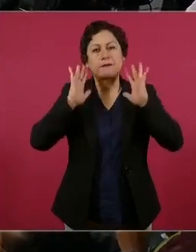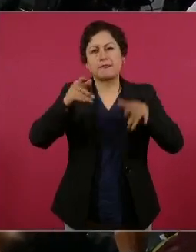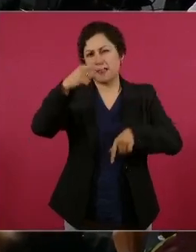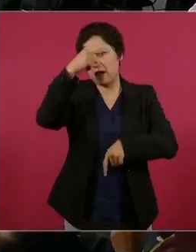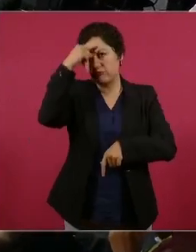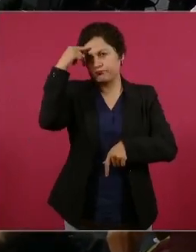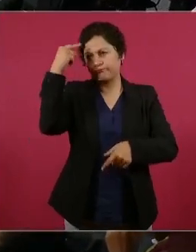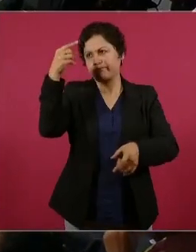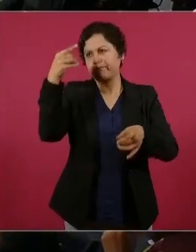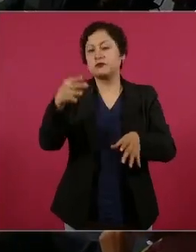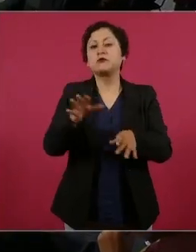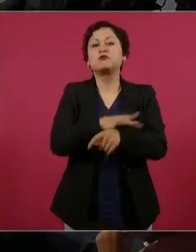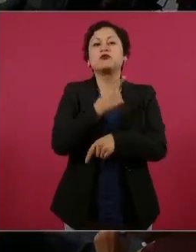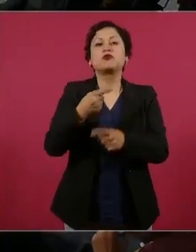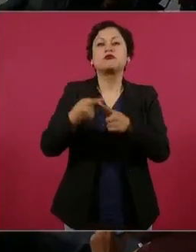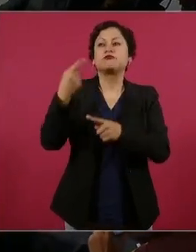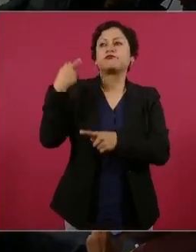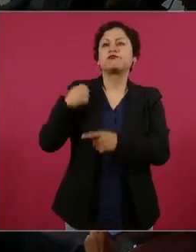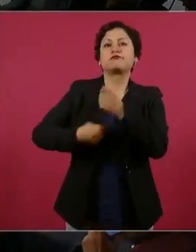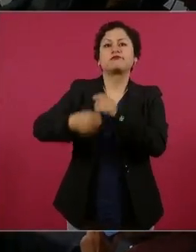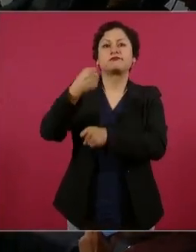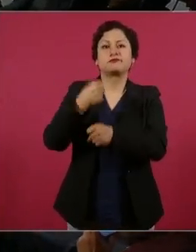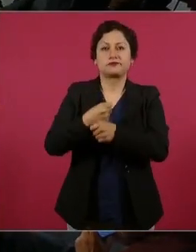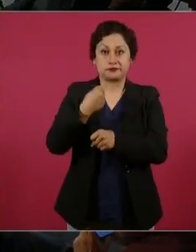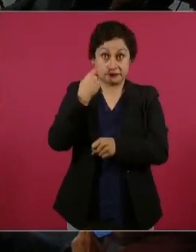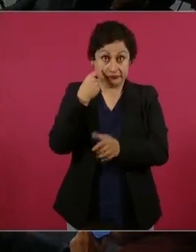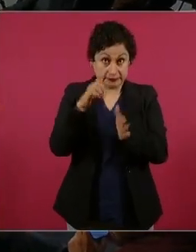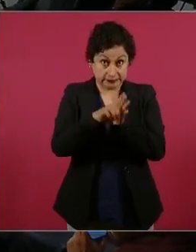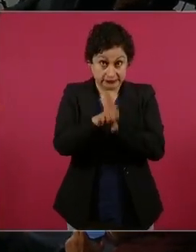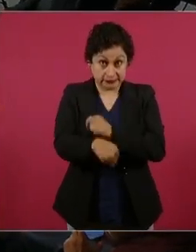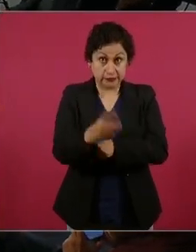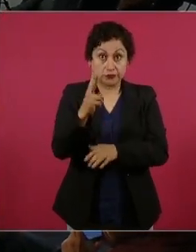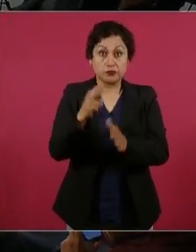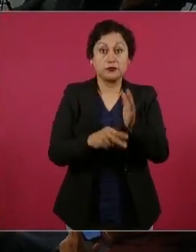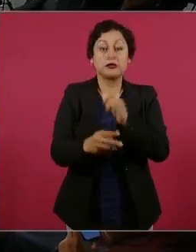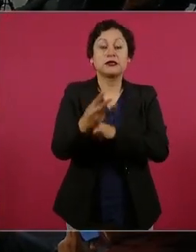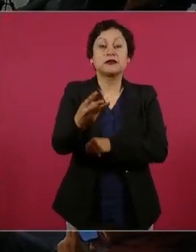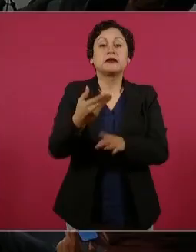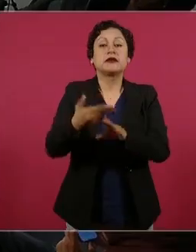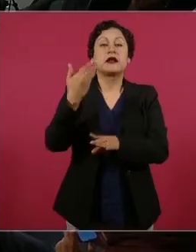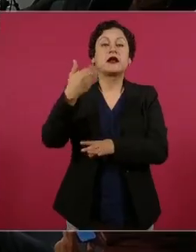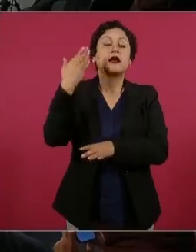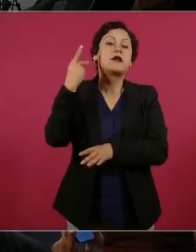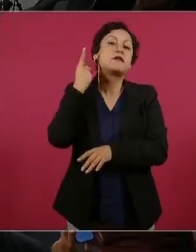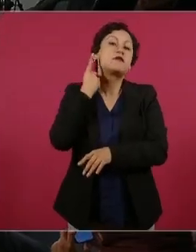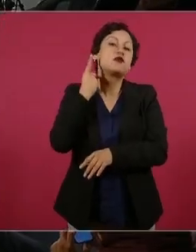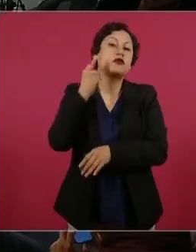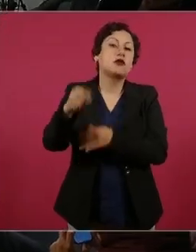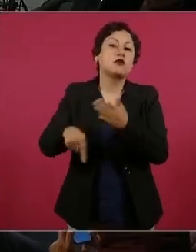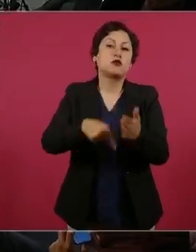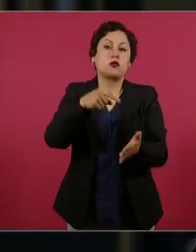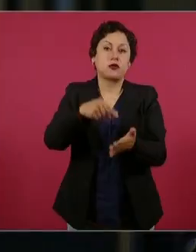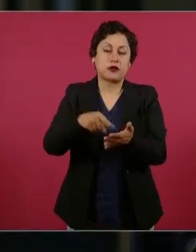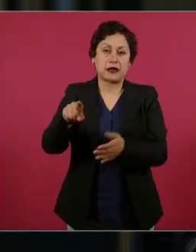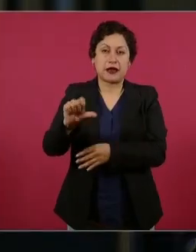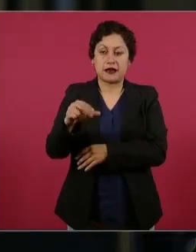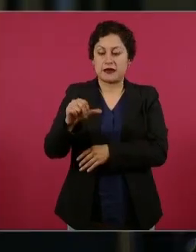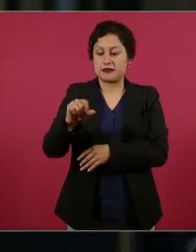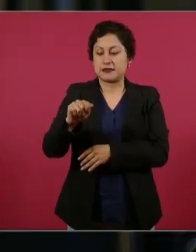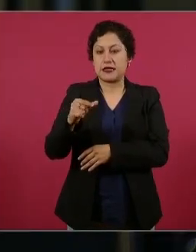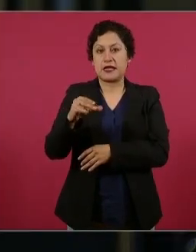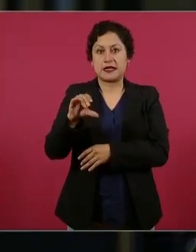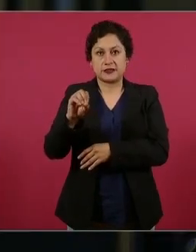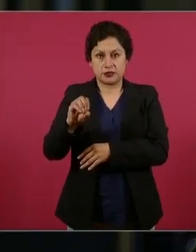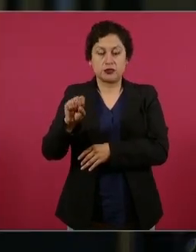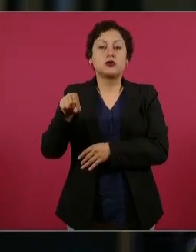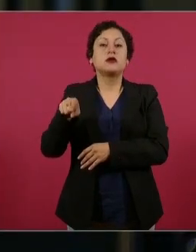vive desde hace años. En 2003, por ejemplo, el entonces diputado local Anastasio García Durán luchó para